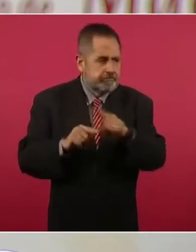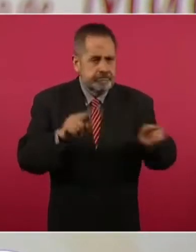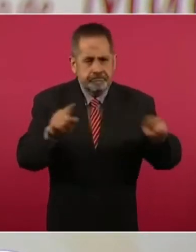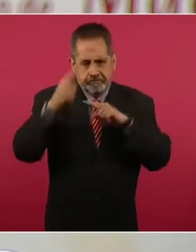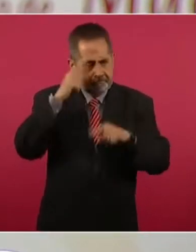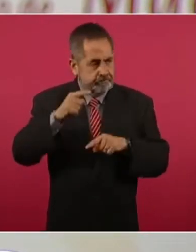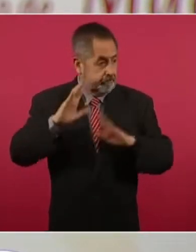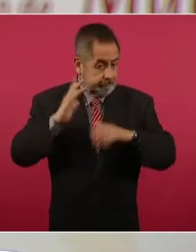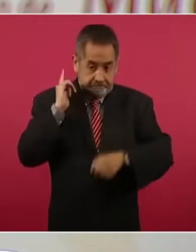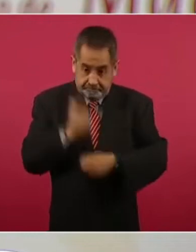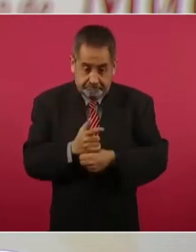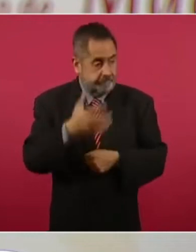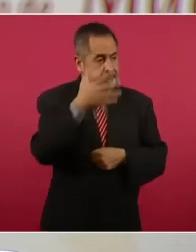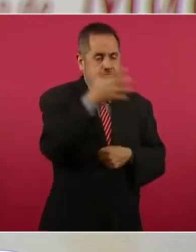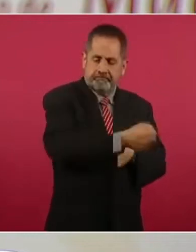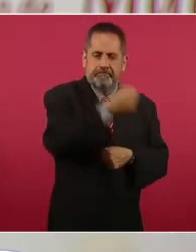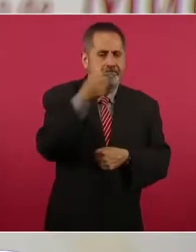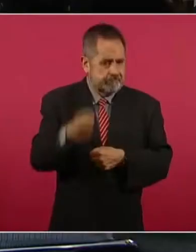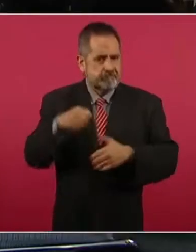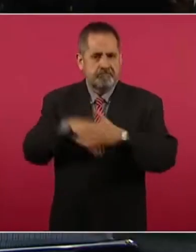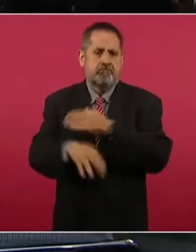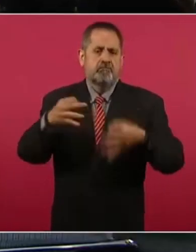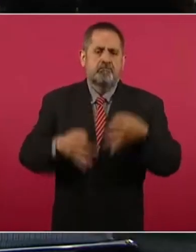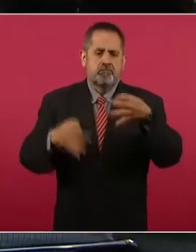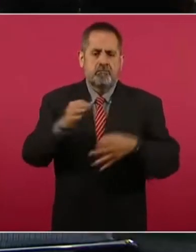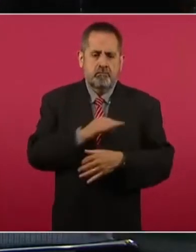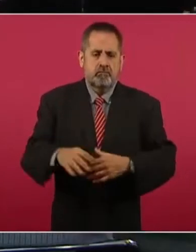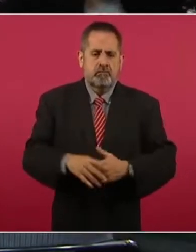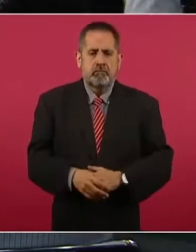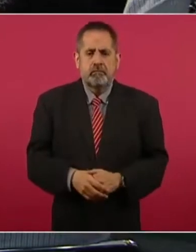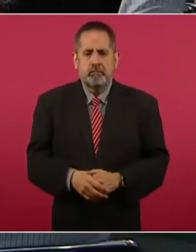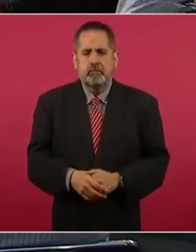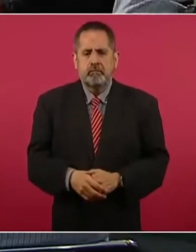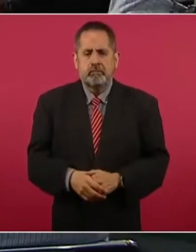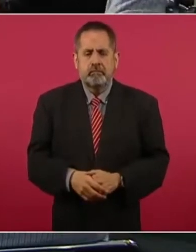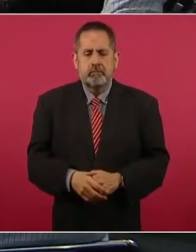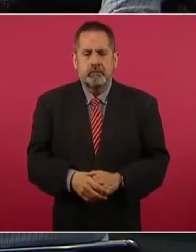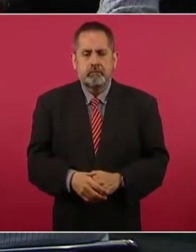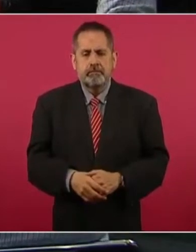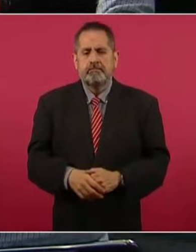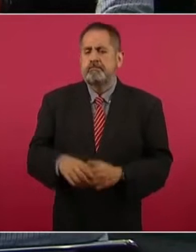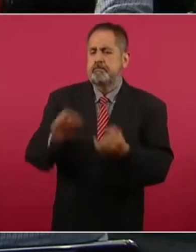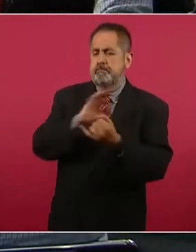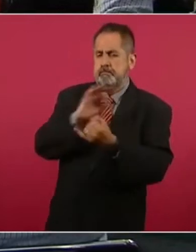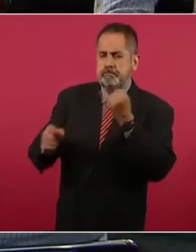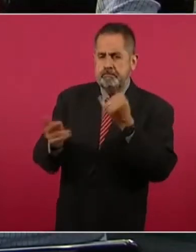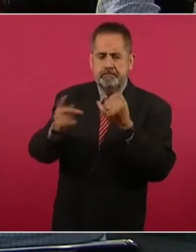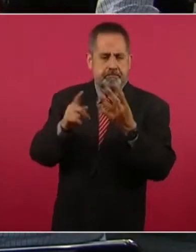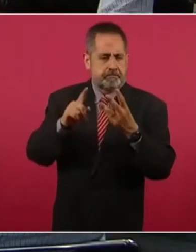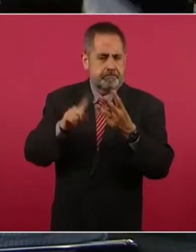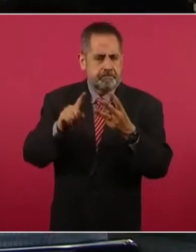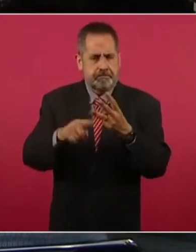poder judicializar y hacer las detenciones correspondientes. Y finalmente, presidente, su